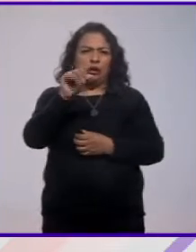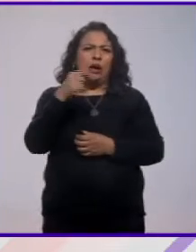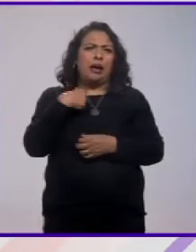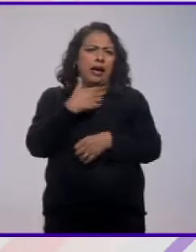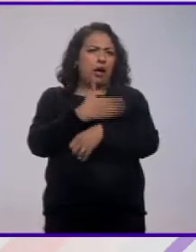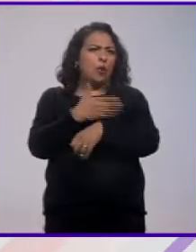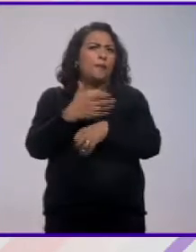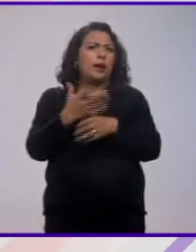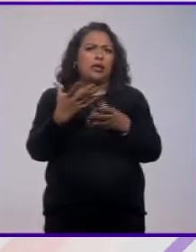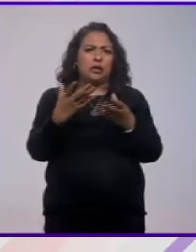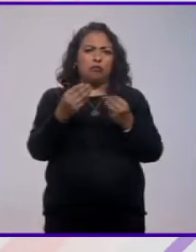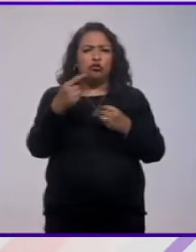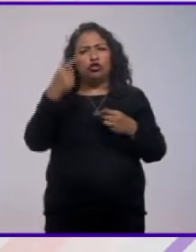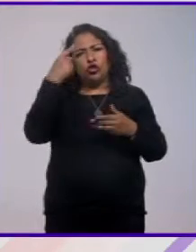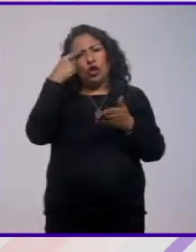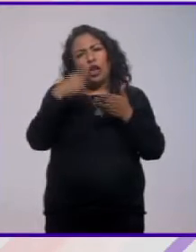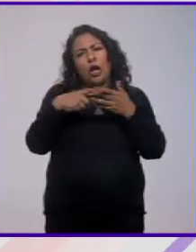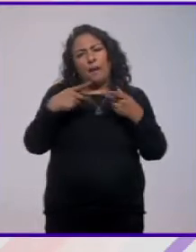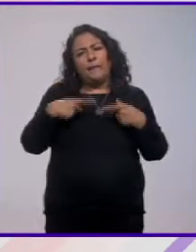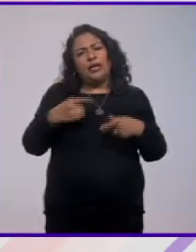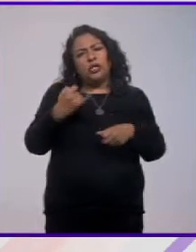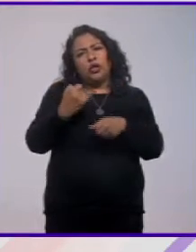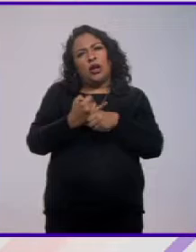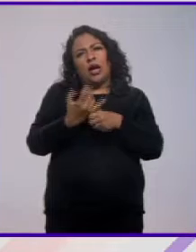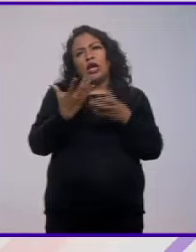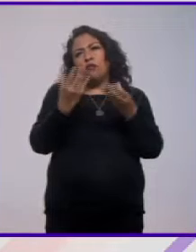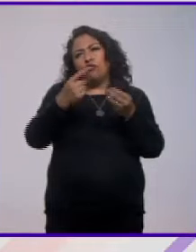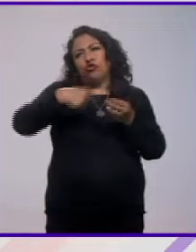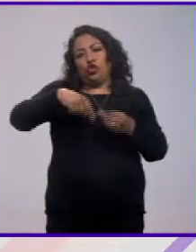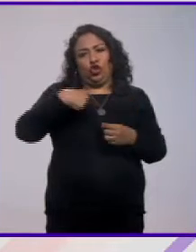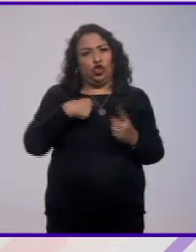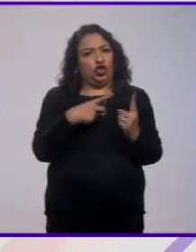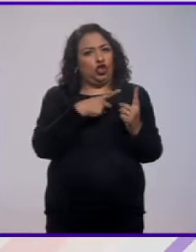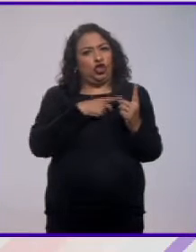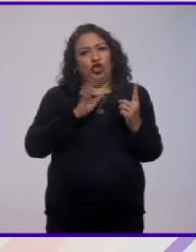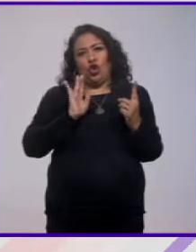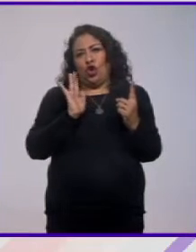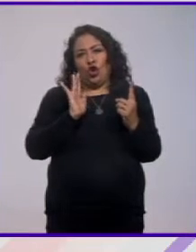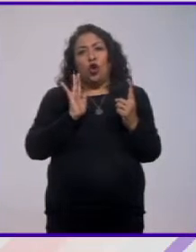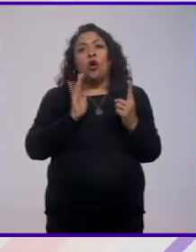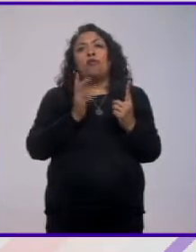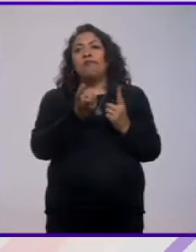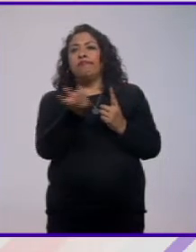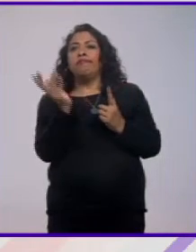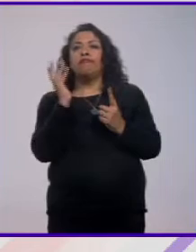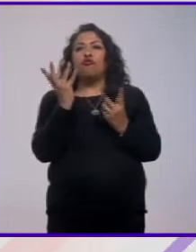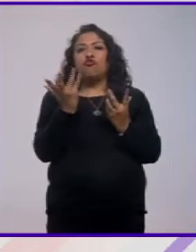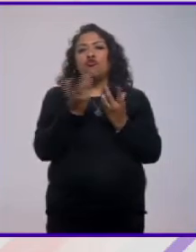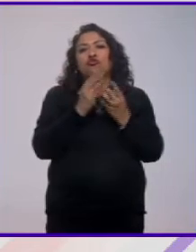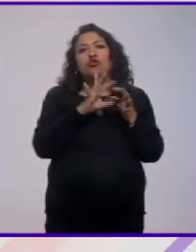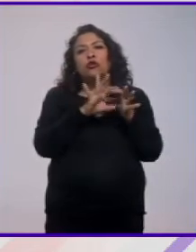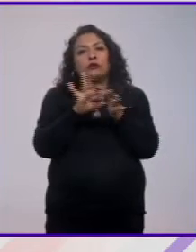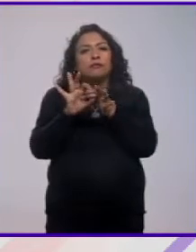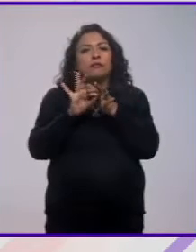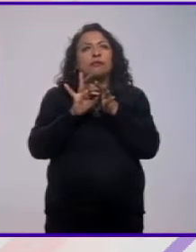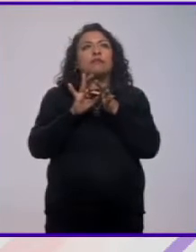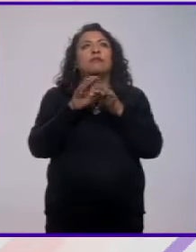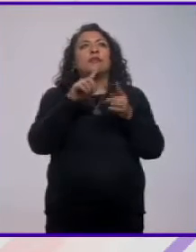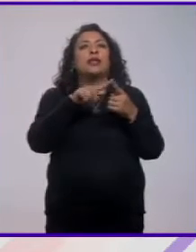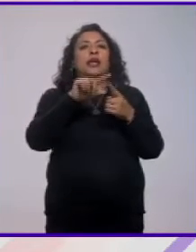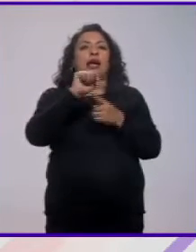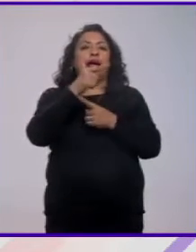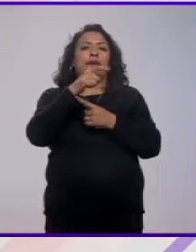acompañó muchísimo, ¿no? Yo creo que el personaje se crea entre muchos, ¿no? No nada más es una construcción mía, es una construcción de